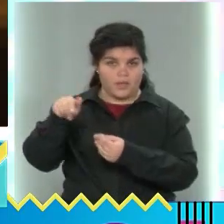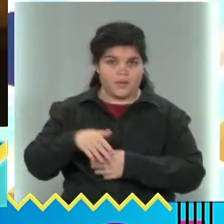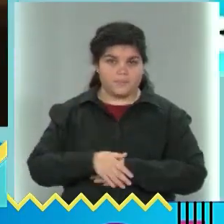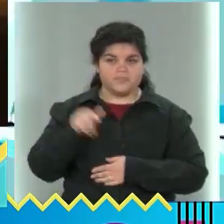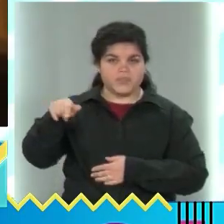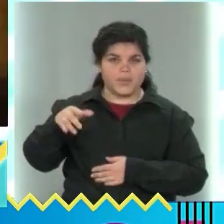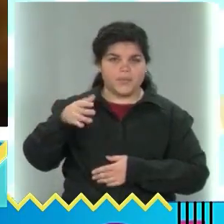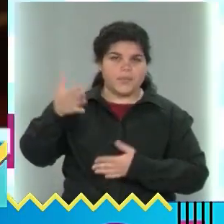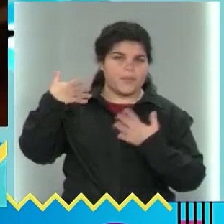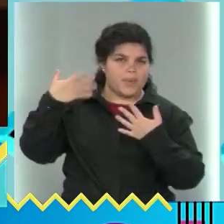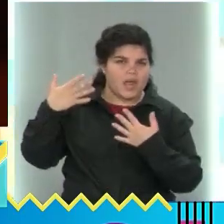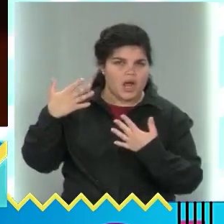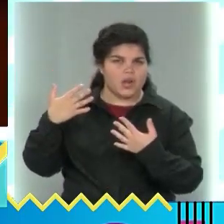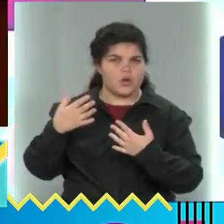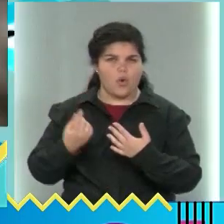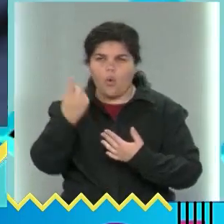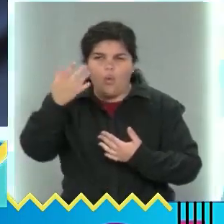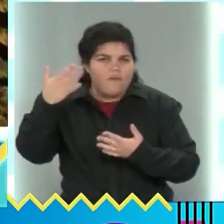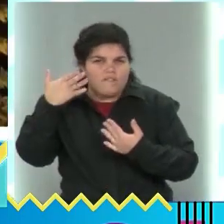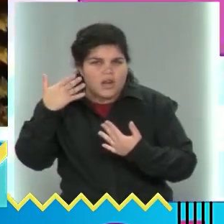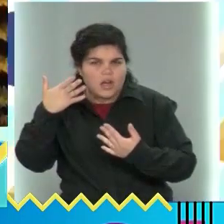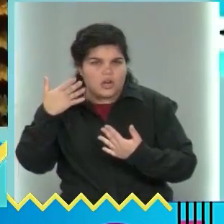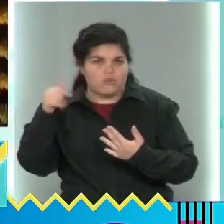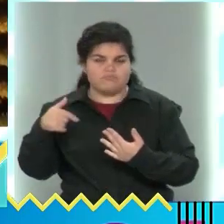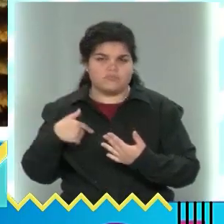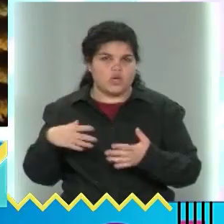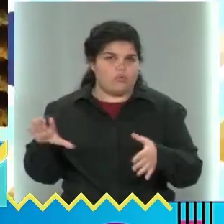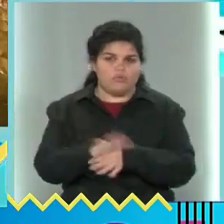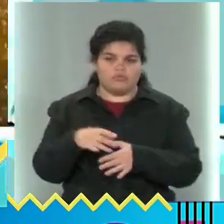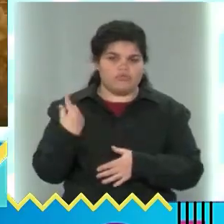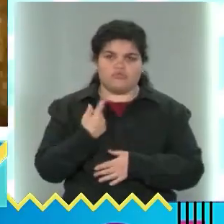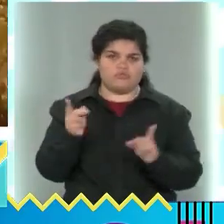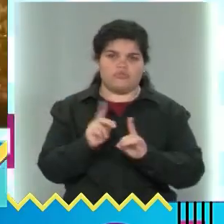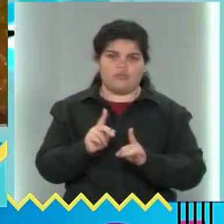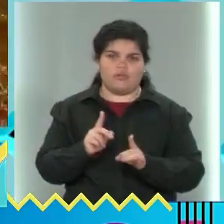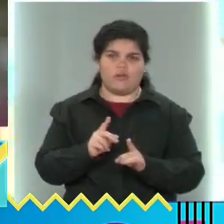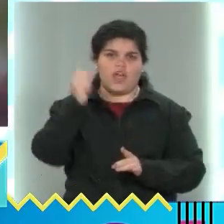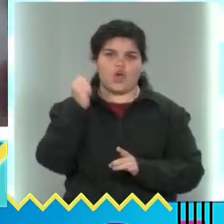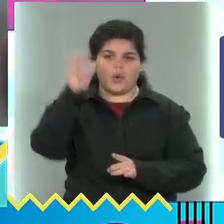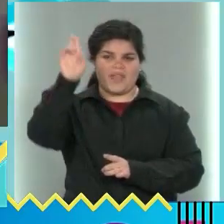un veranito que, bueno, no es nuestro caso ni el caso de las economías regionales.